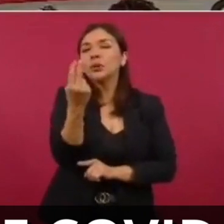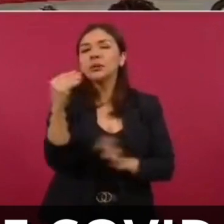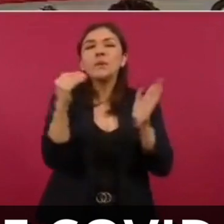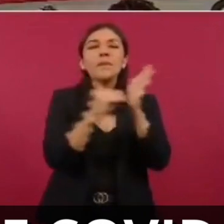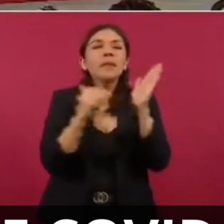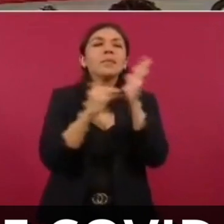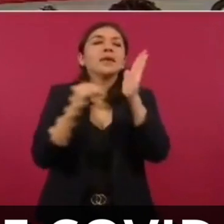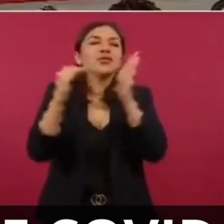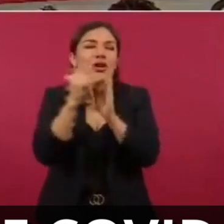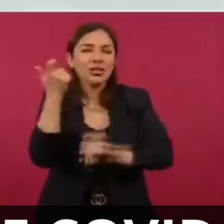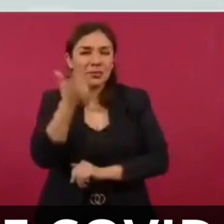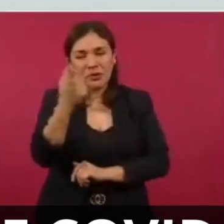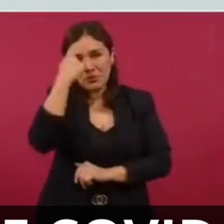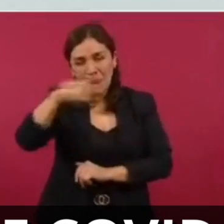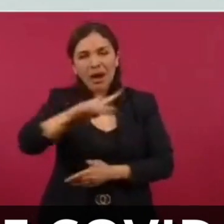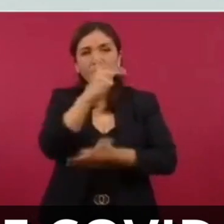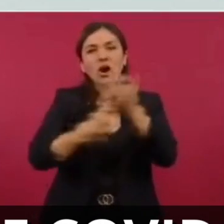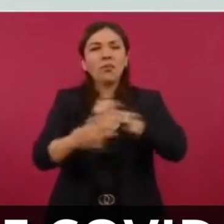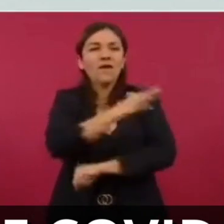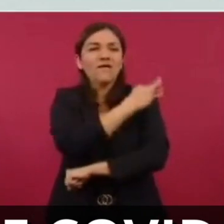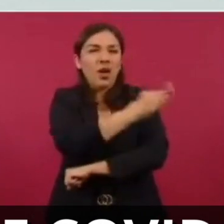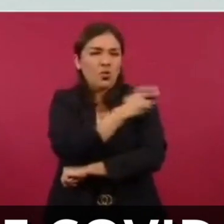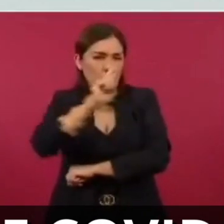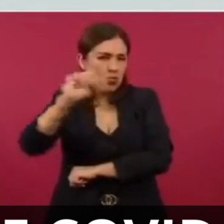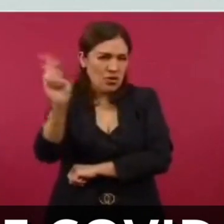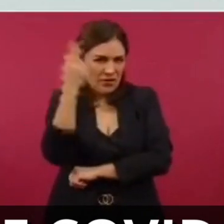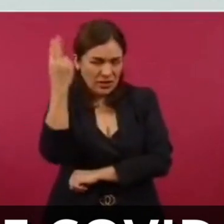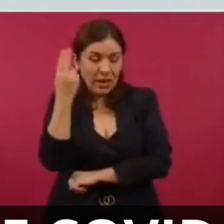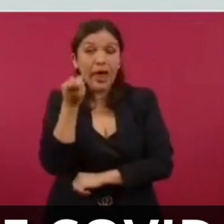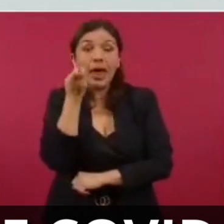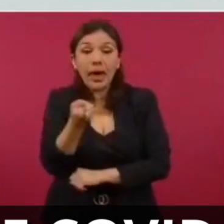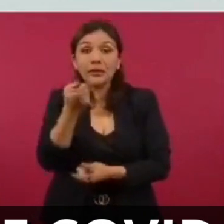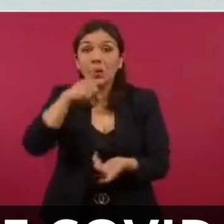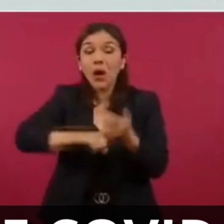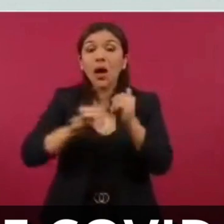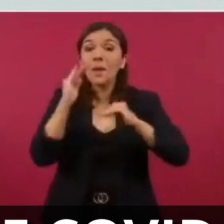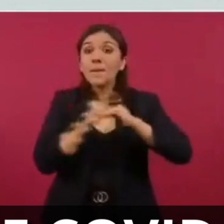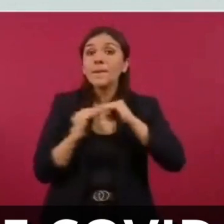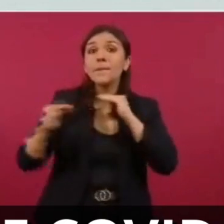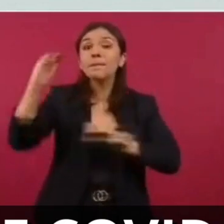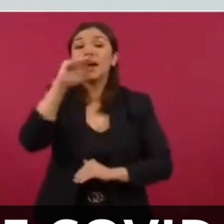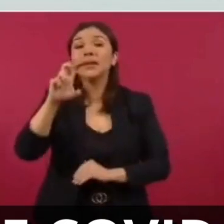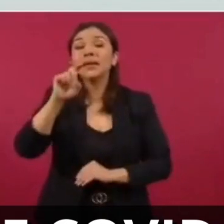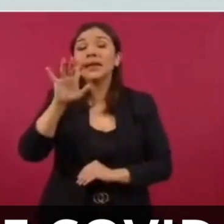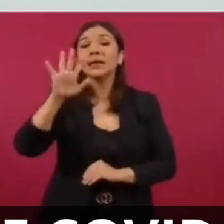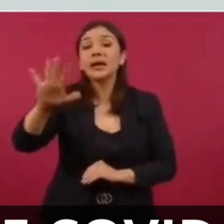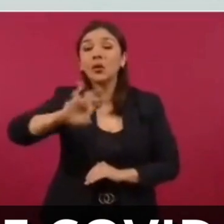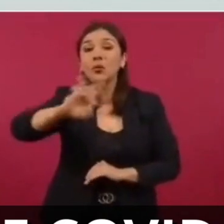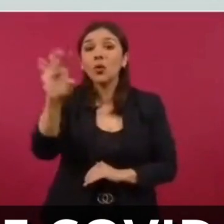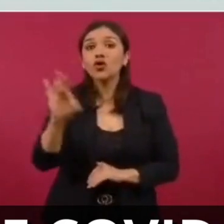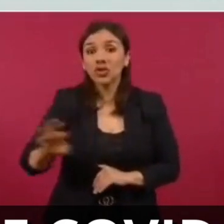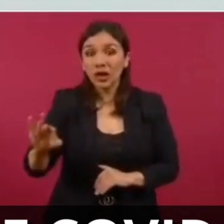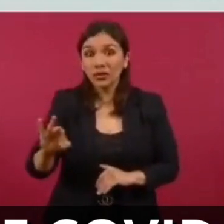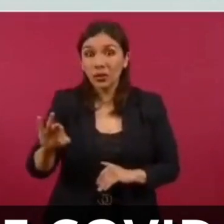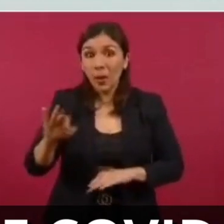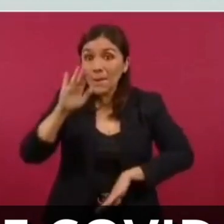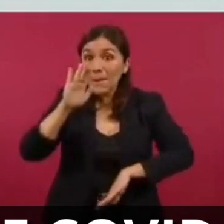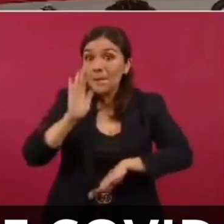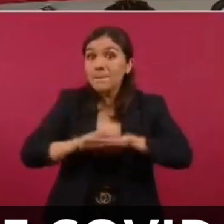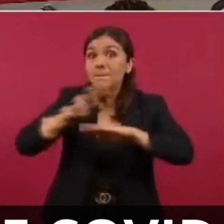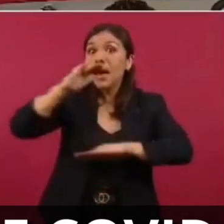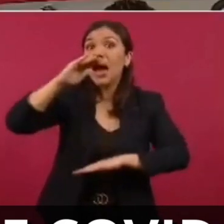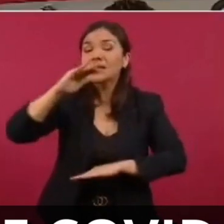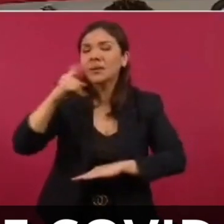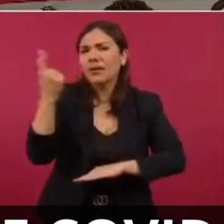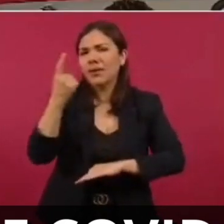programa de vacunación universal, lo que representa un incremento de casi 35%, es decir, aumentó,